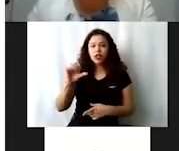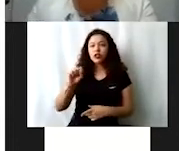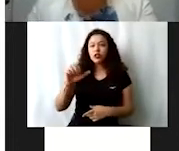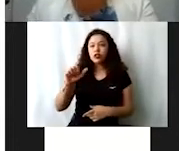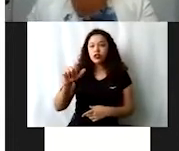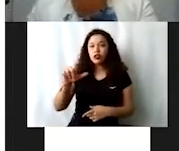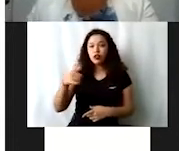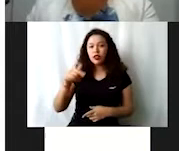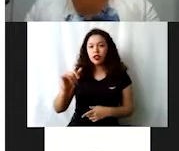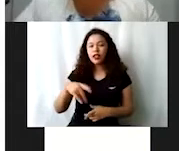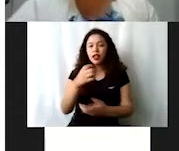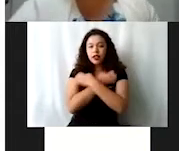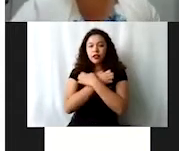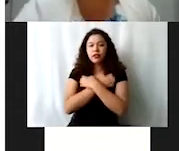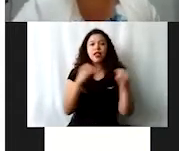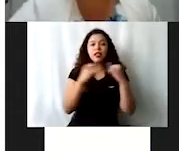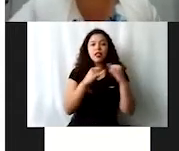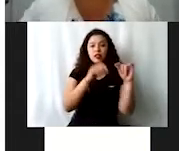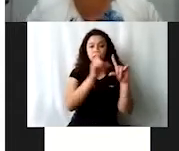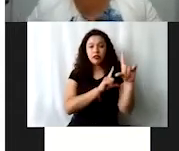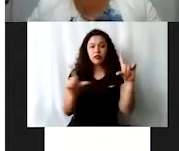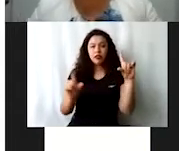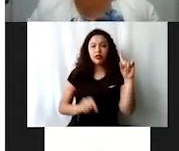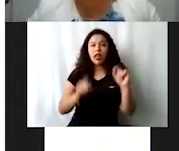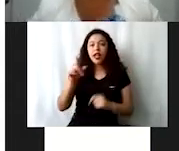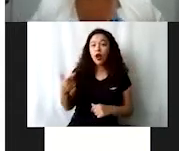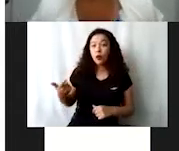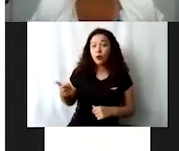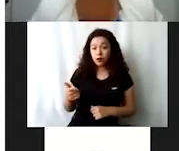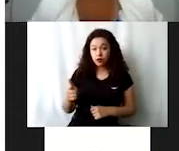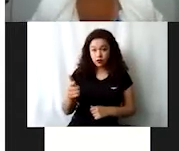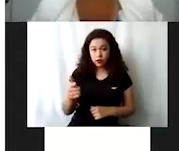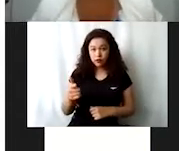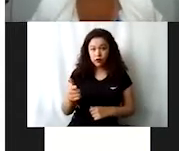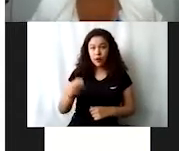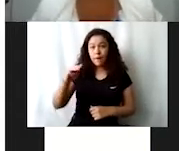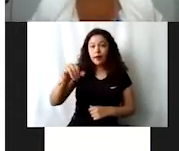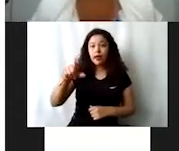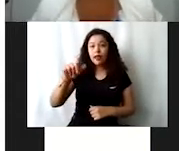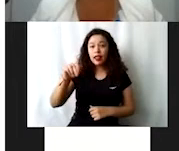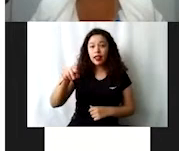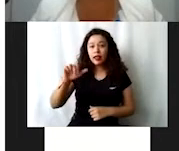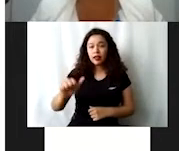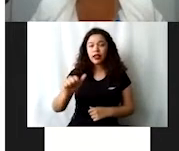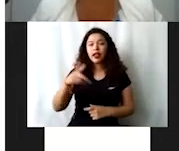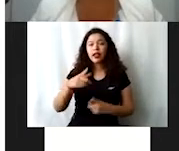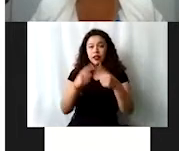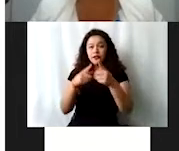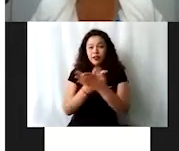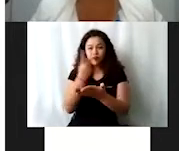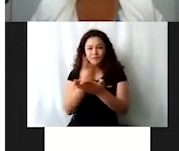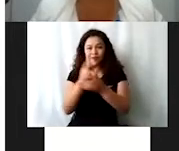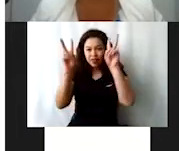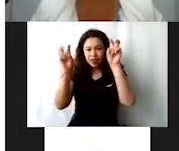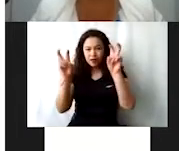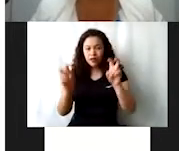el Instituto Nacional del Estado de Guanajuato. Marilina cuenta con diversos diplomados en temas, por ejemplo,